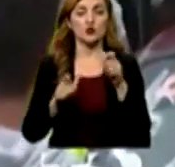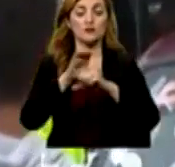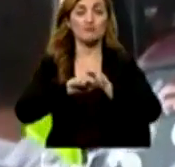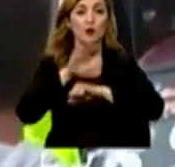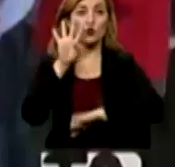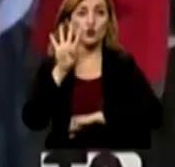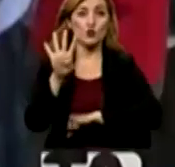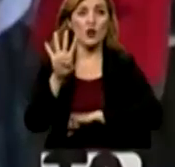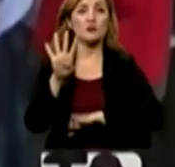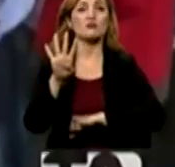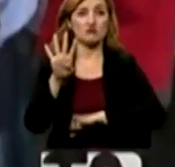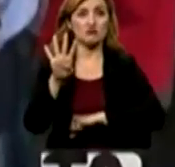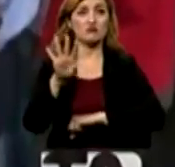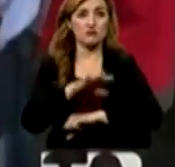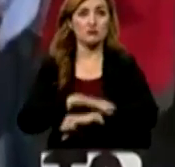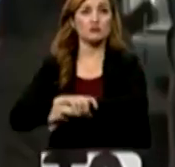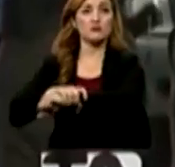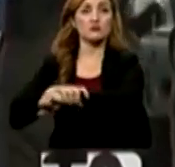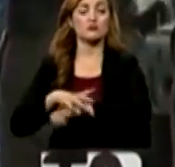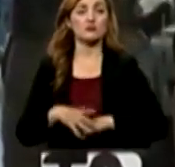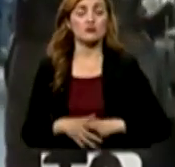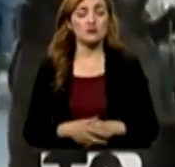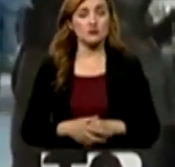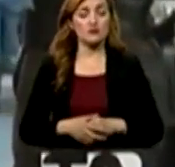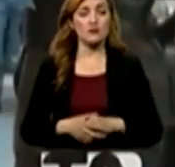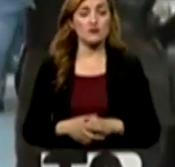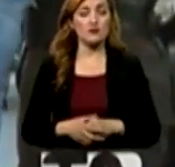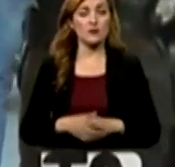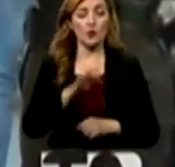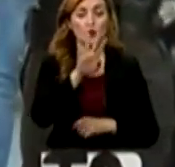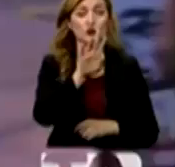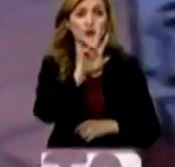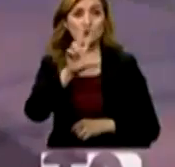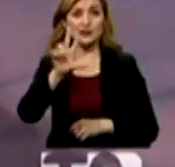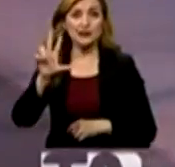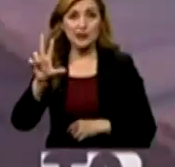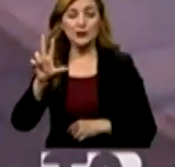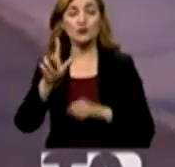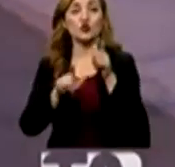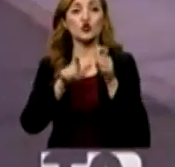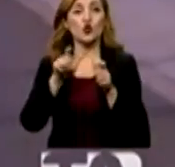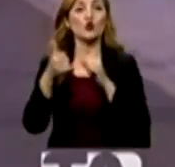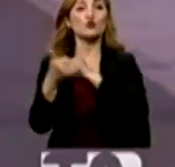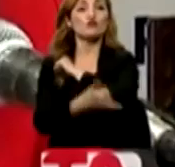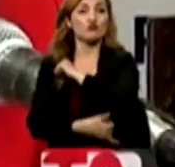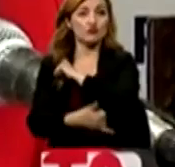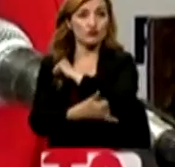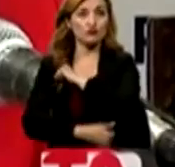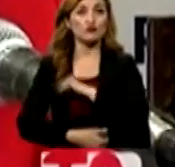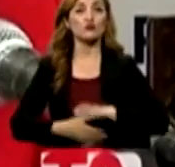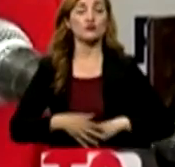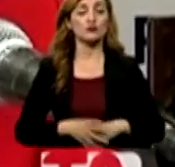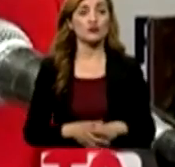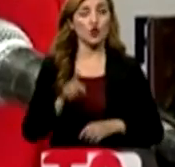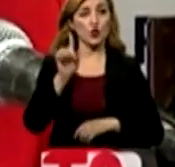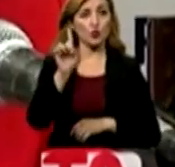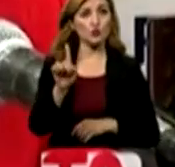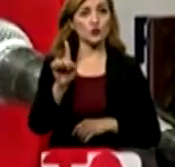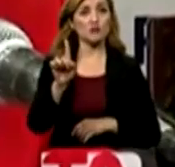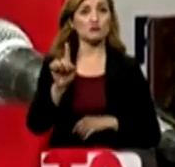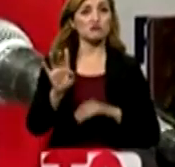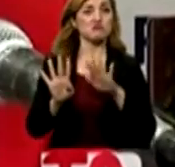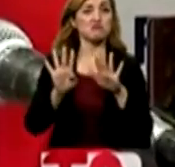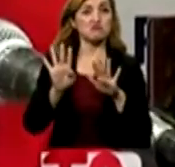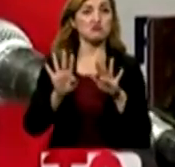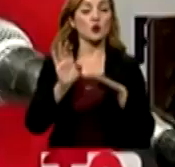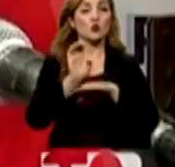detenidas, 4 sospechosos detenidos. 3 de los sospechosos son personas extranjeras. 1 de los sospechosos